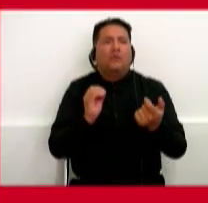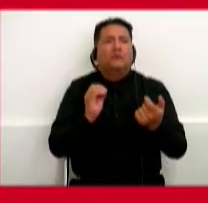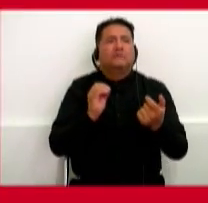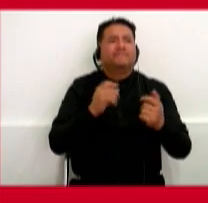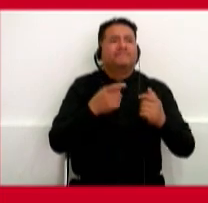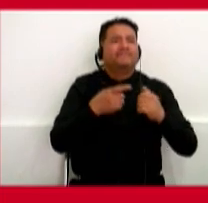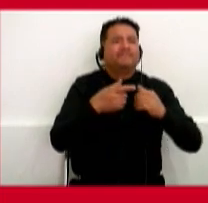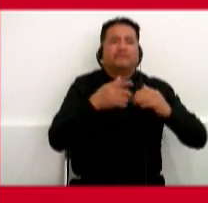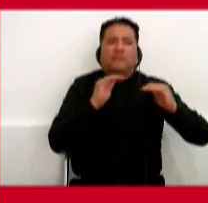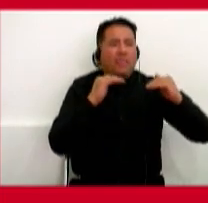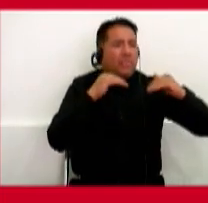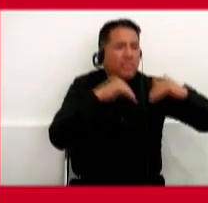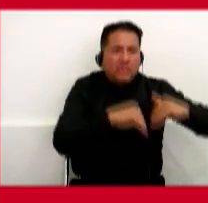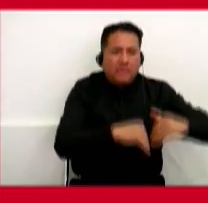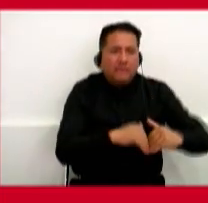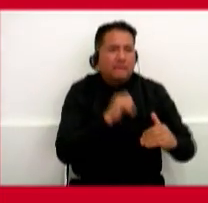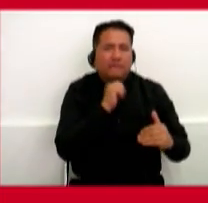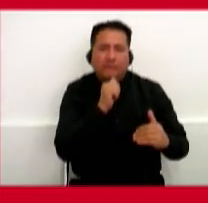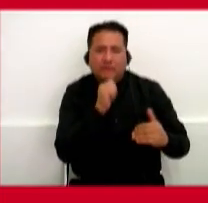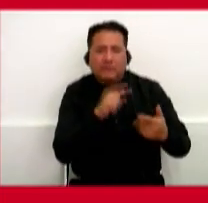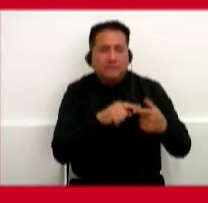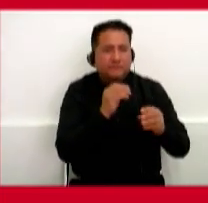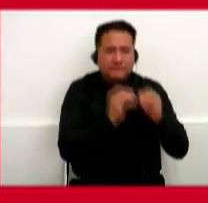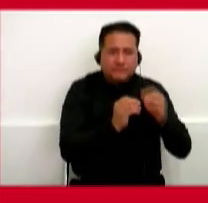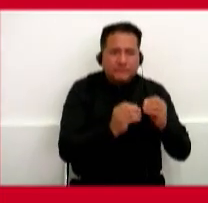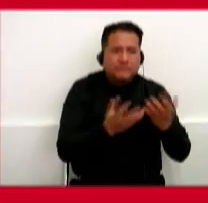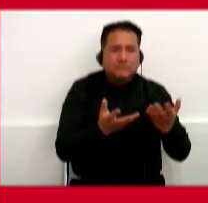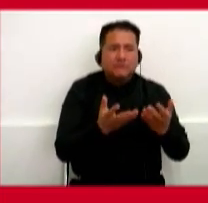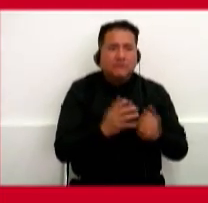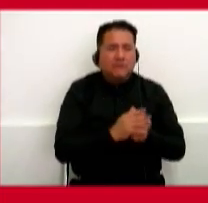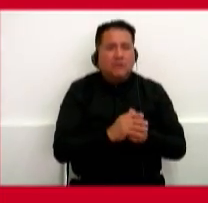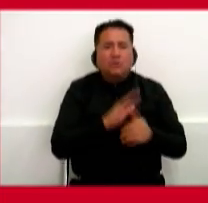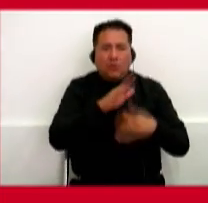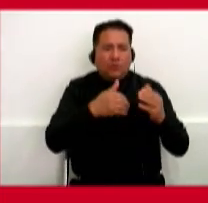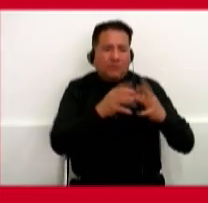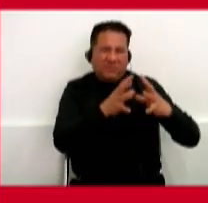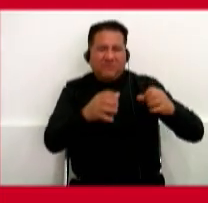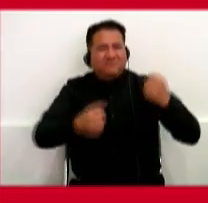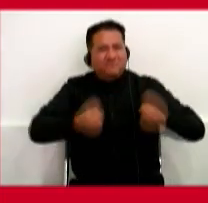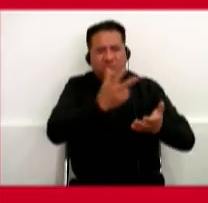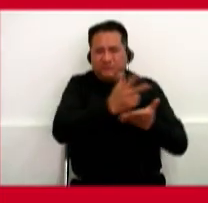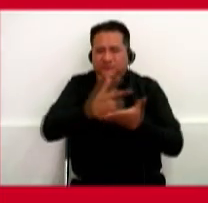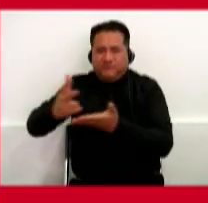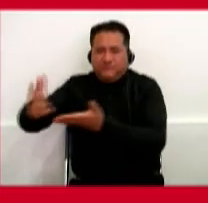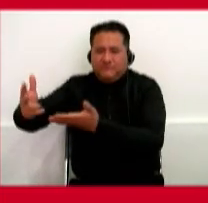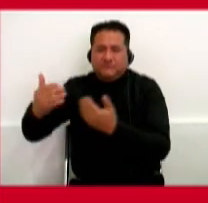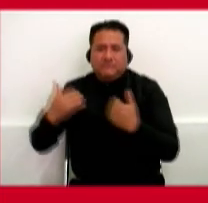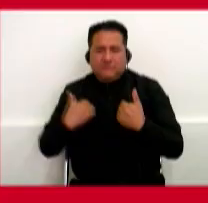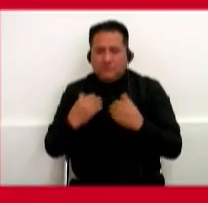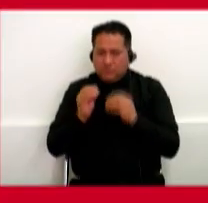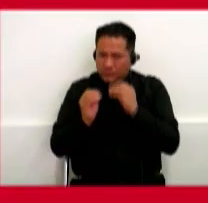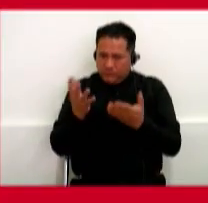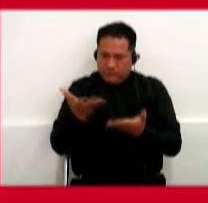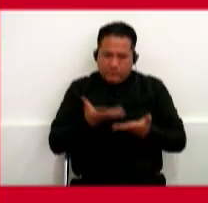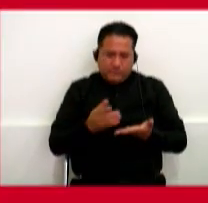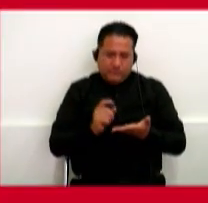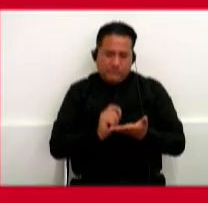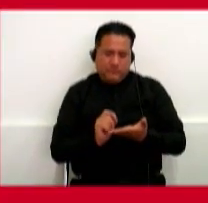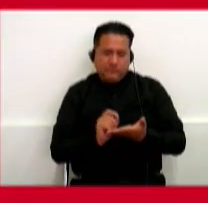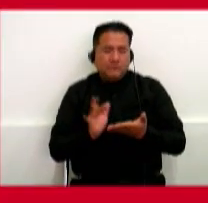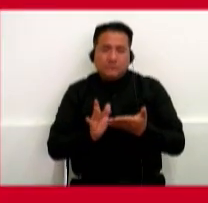priorizar que la flota de mantenimiento de vías pueda atacar las debilidades que tenemos.